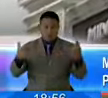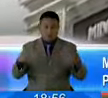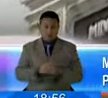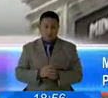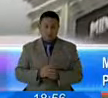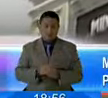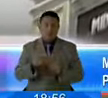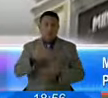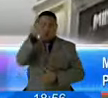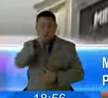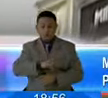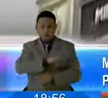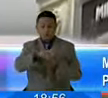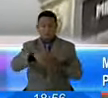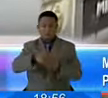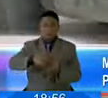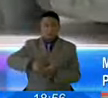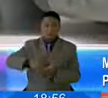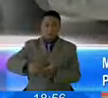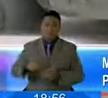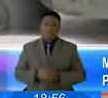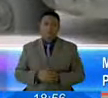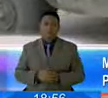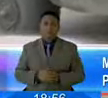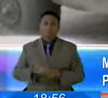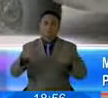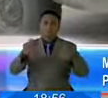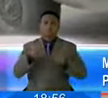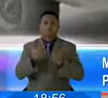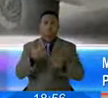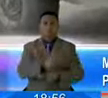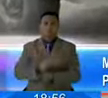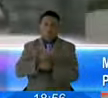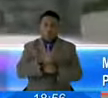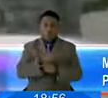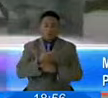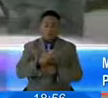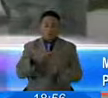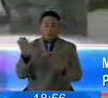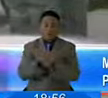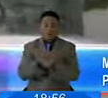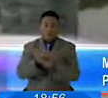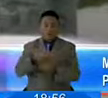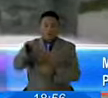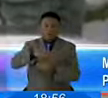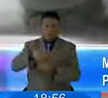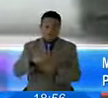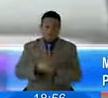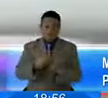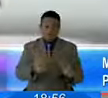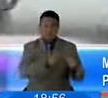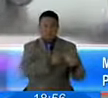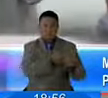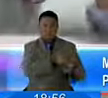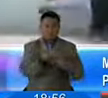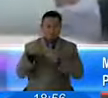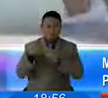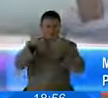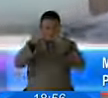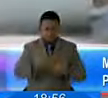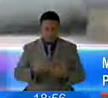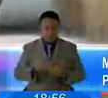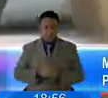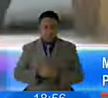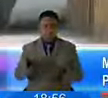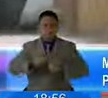la resolución firmada por todos los miembros. En relación a la custodia del material en el proceso electoral, las Fuerzas Armadas cumplieron a cabalidad su trabajo y